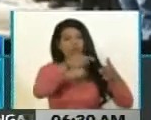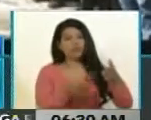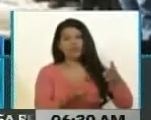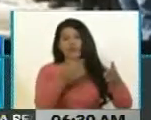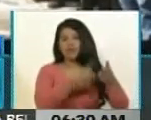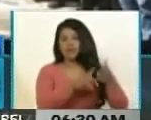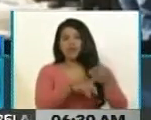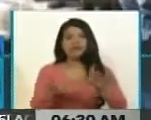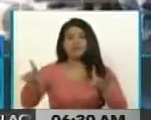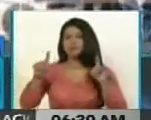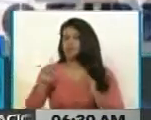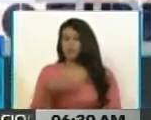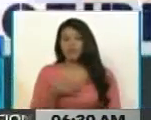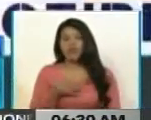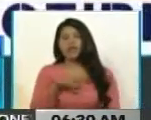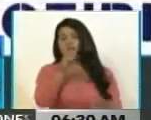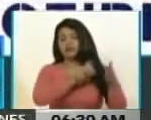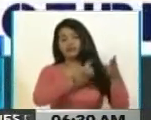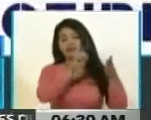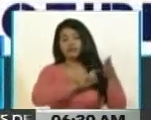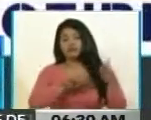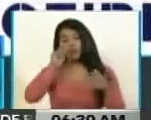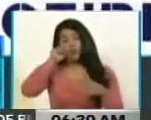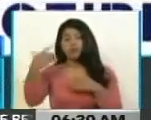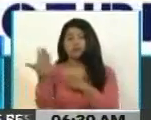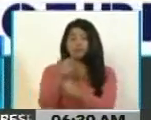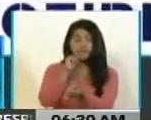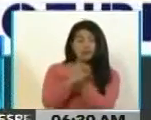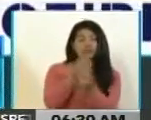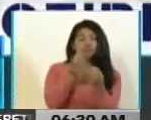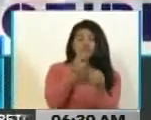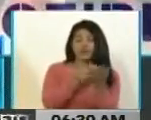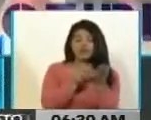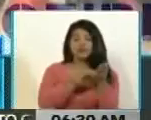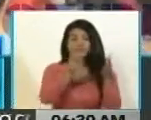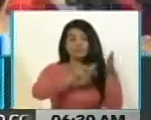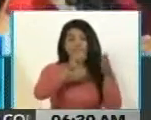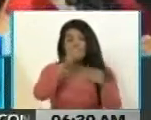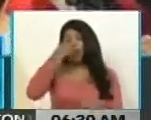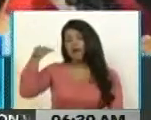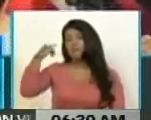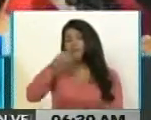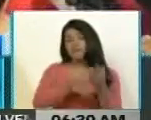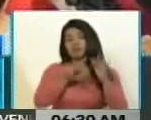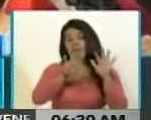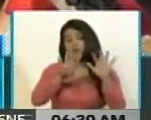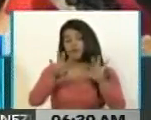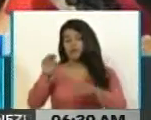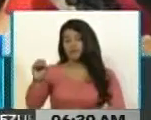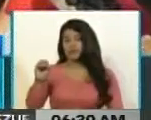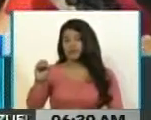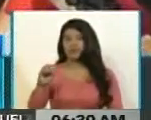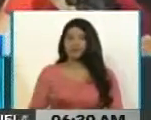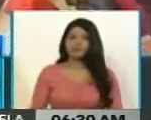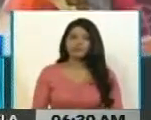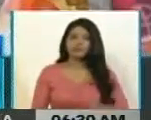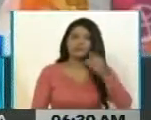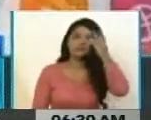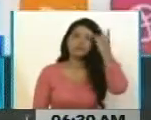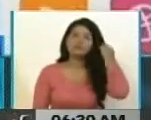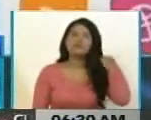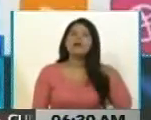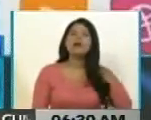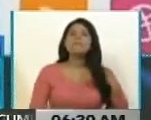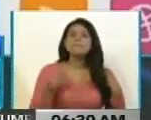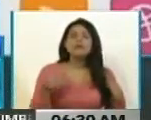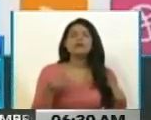de uno se llevaron preso por pintar una pared en esos años. Pero eso es que